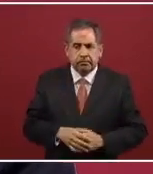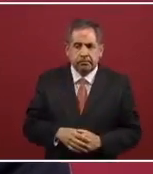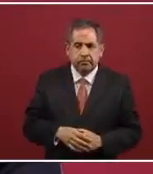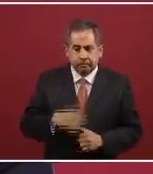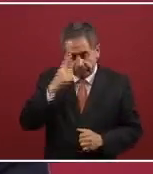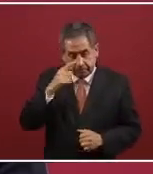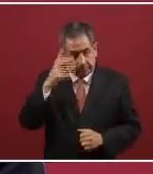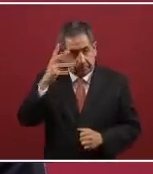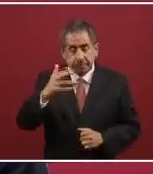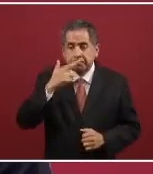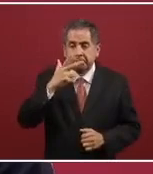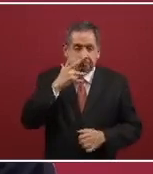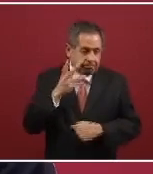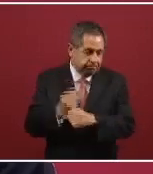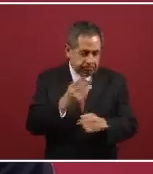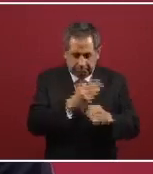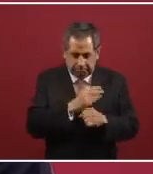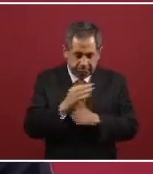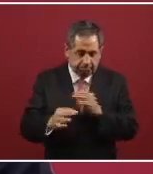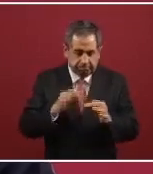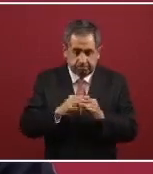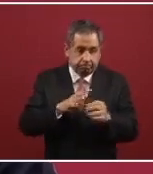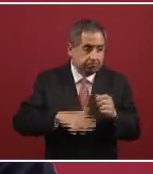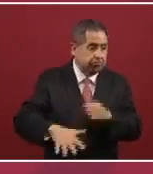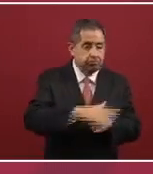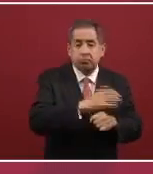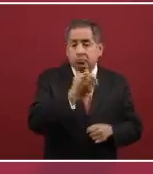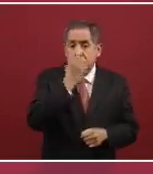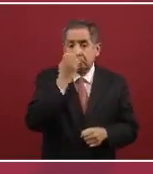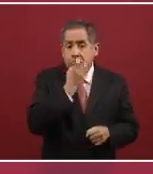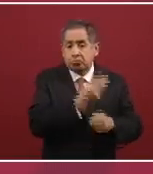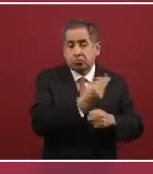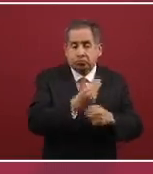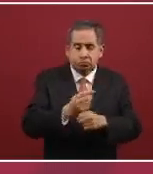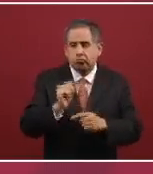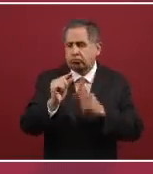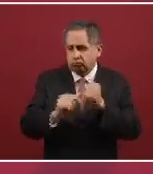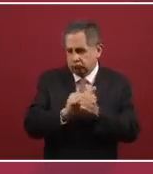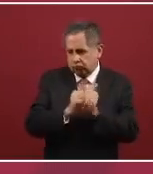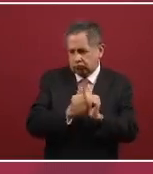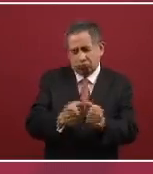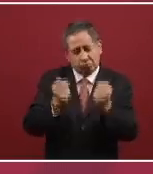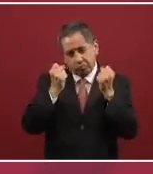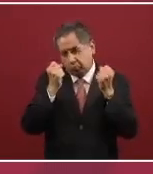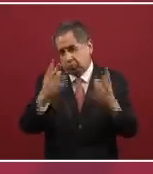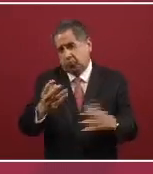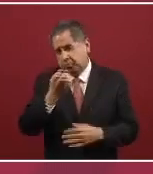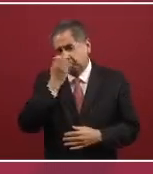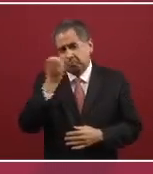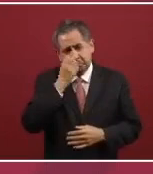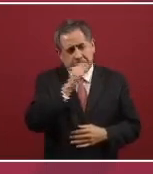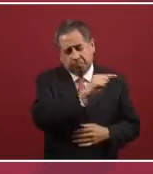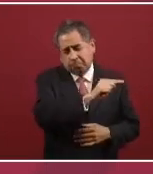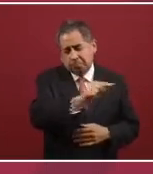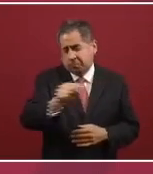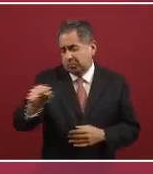a mejorar la situación de los planteles escolares. Es un proceso, son muchas escuelas,